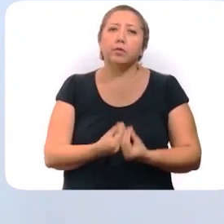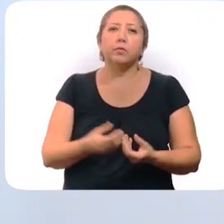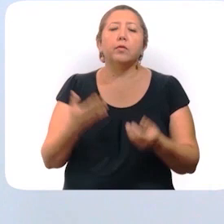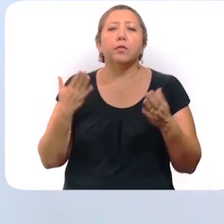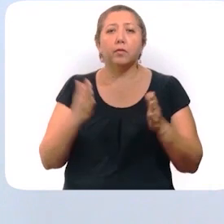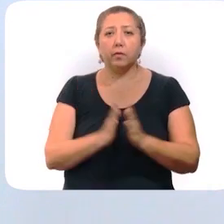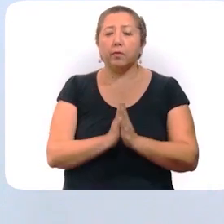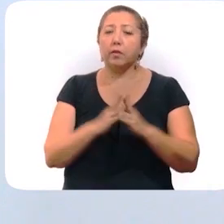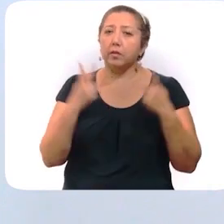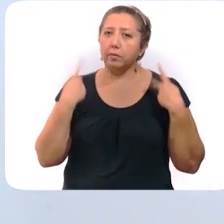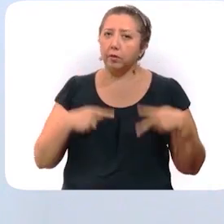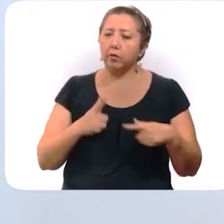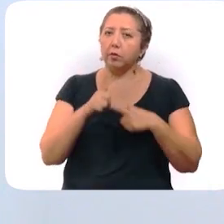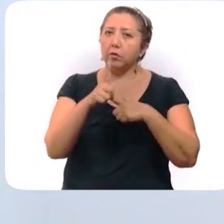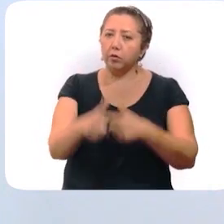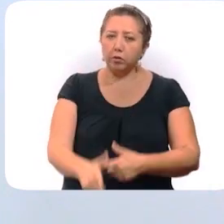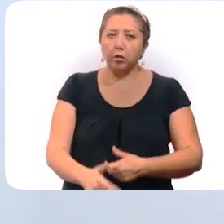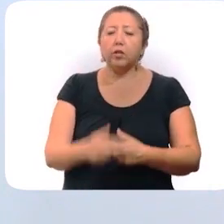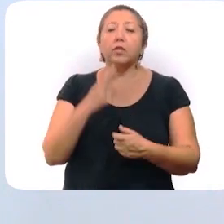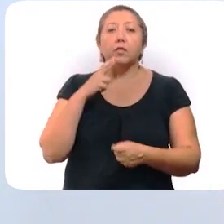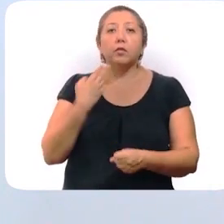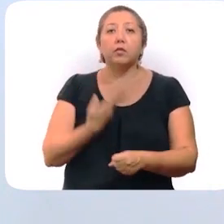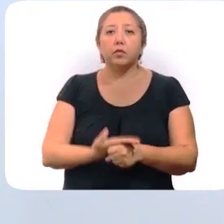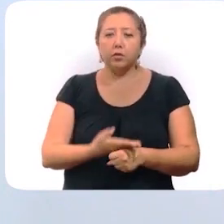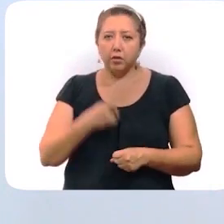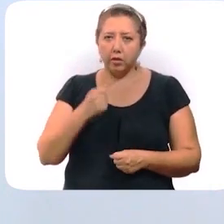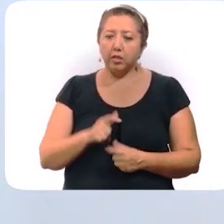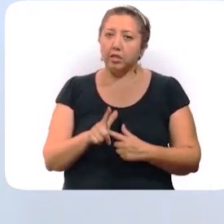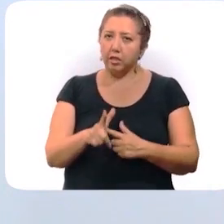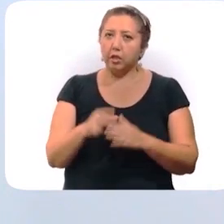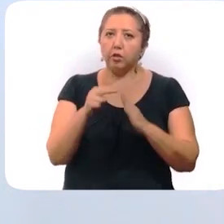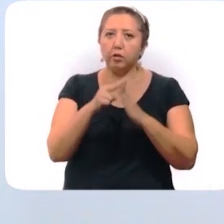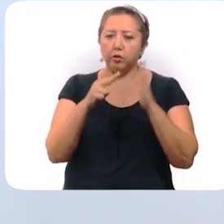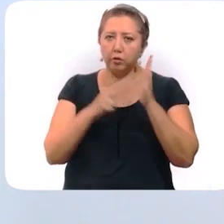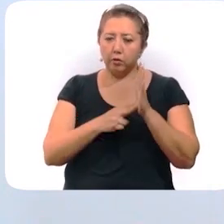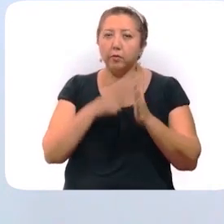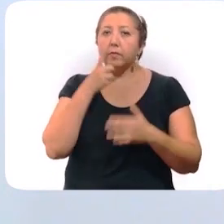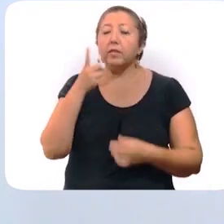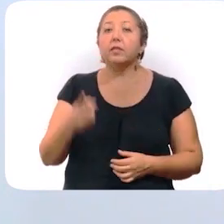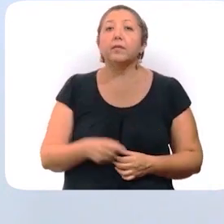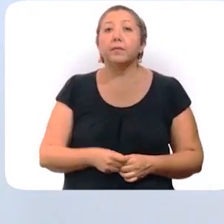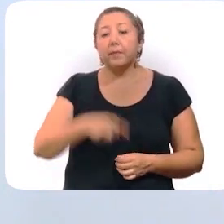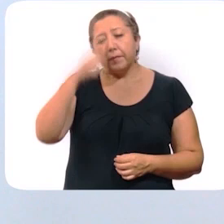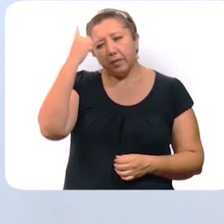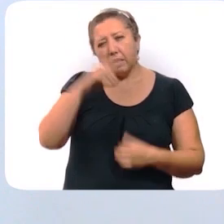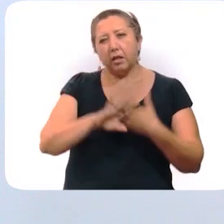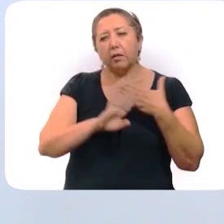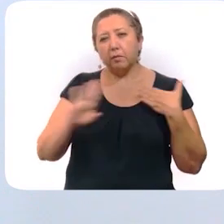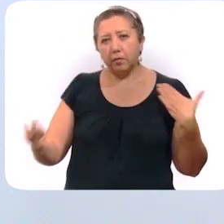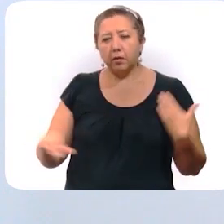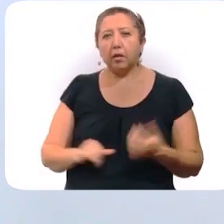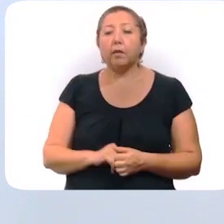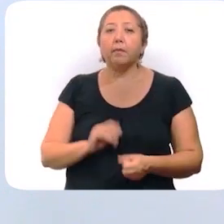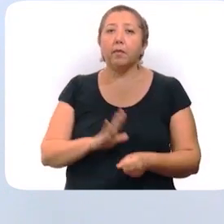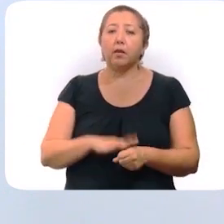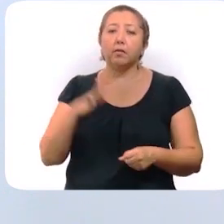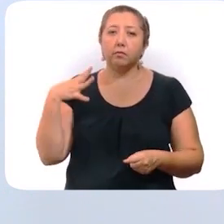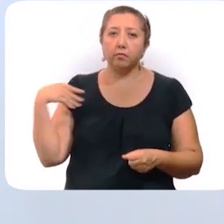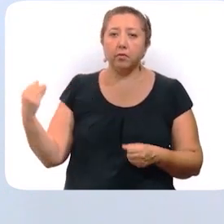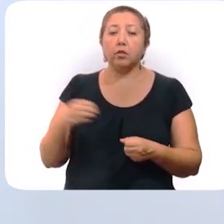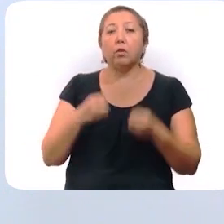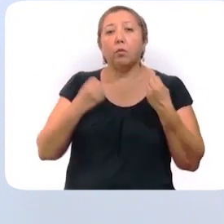no bajar la guardia y continuar actuando con responsabilidad y siguiendo las medidas sanitarias para evitar comprometer nuestra capacidad